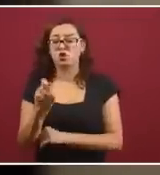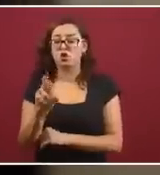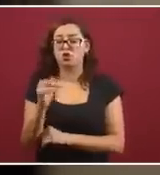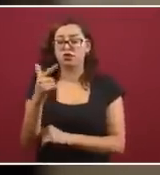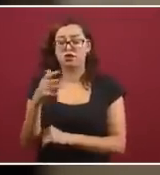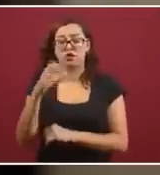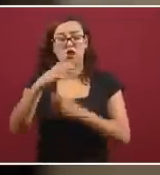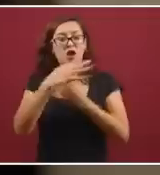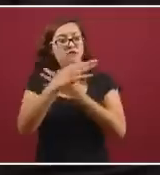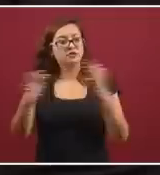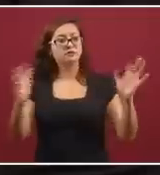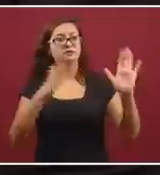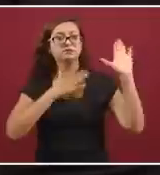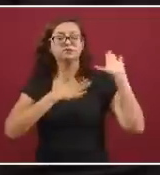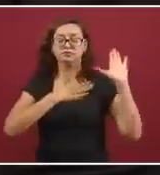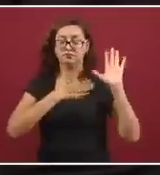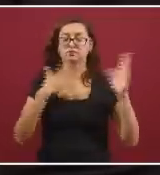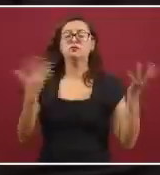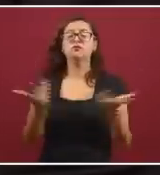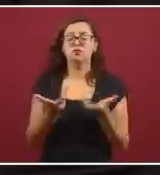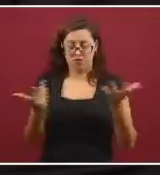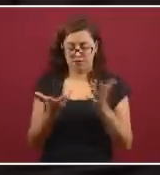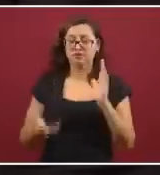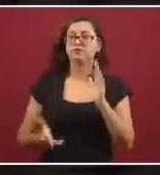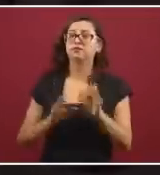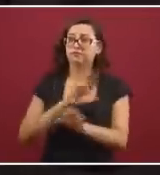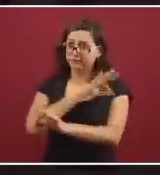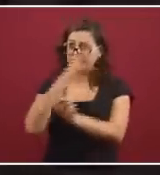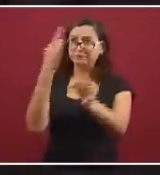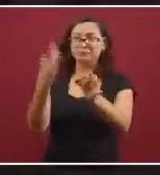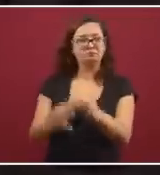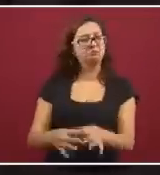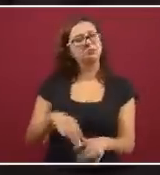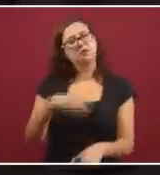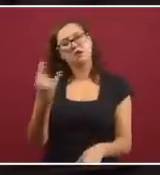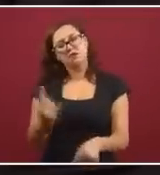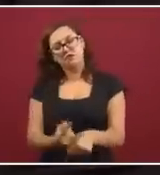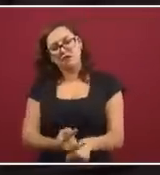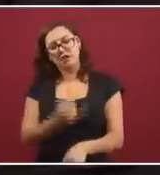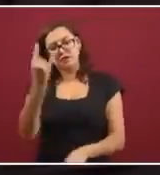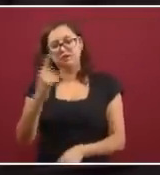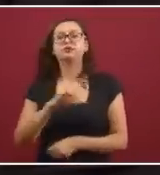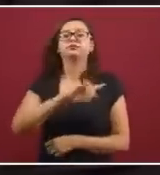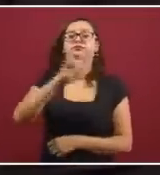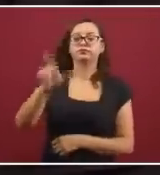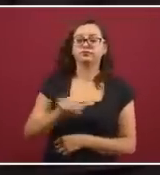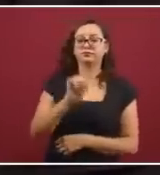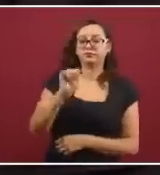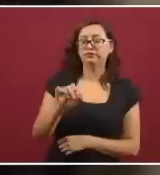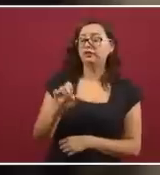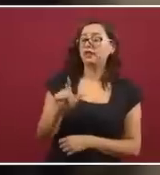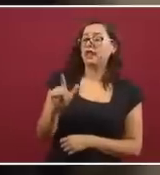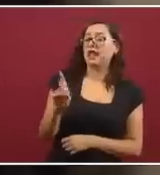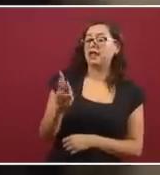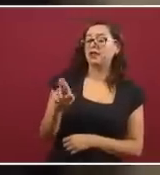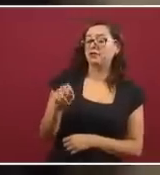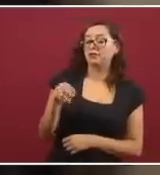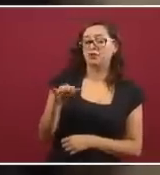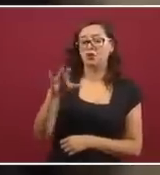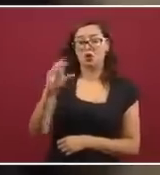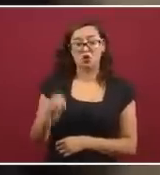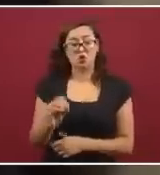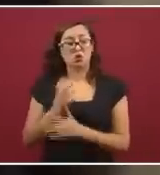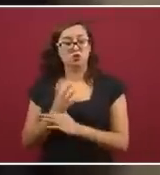no lo hizo llegó jaime rodríguez el bronco y según anunció liberó los recursos aseguró que la entregaría comenzaría a